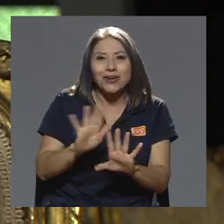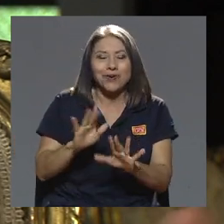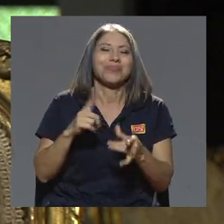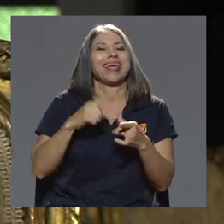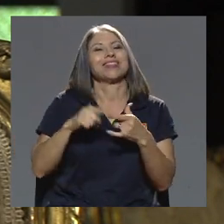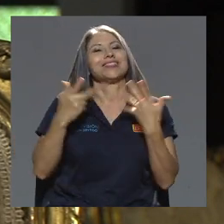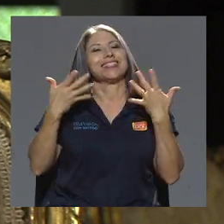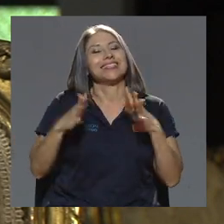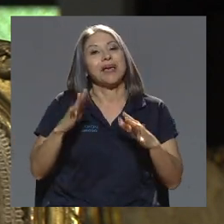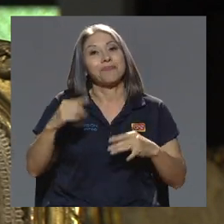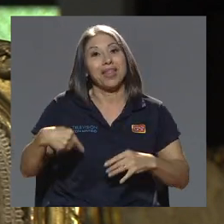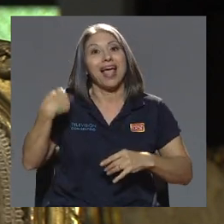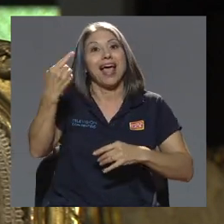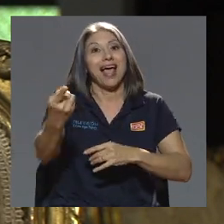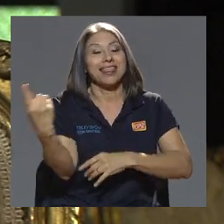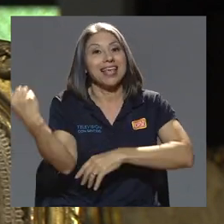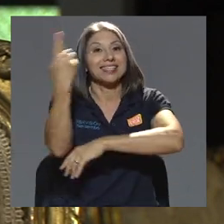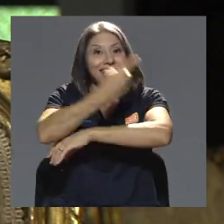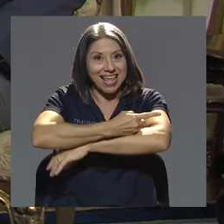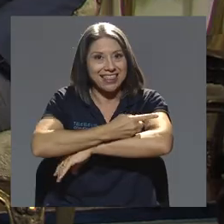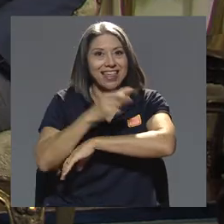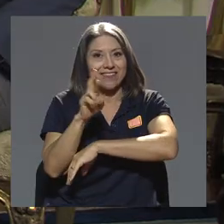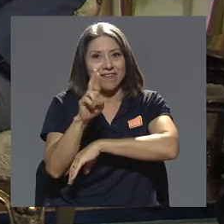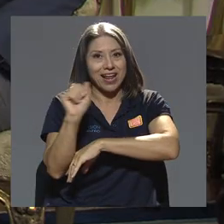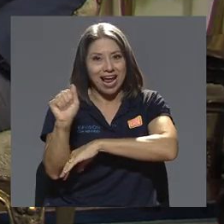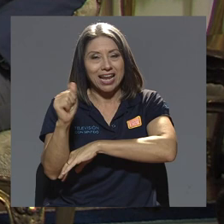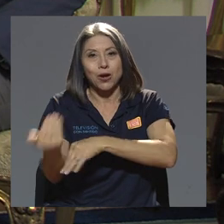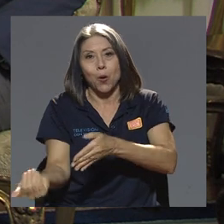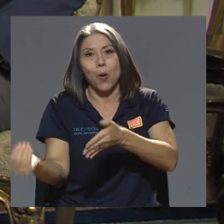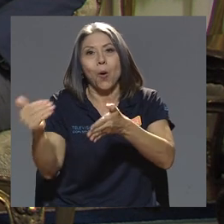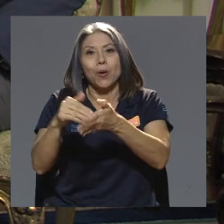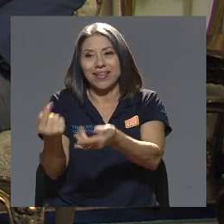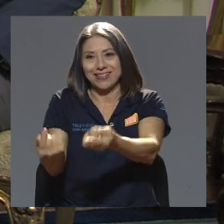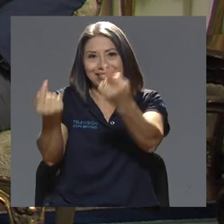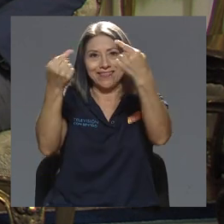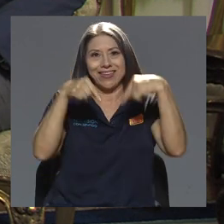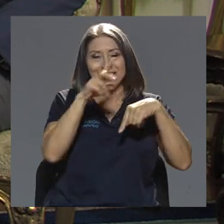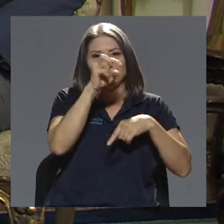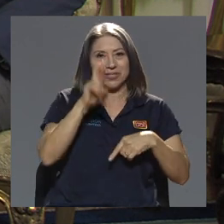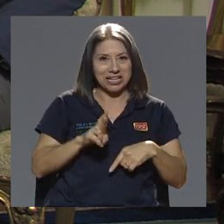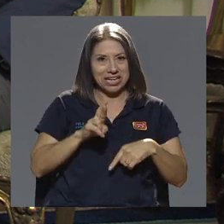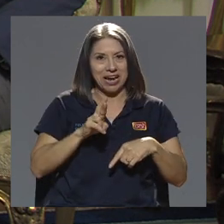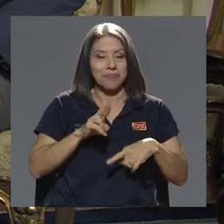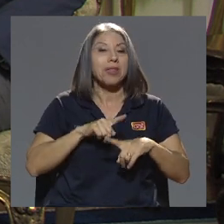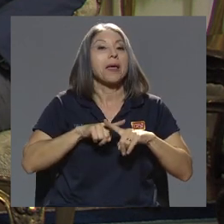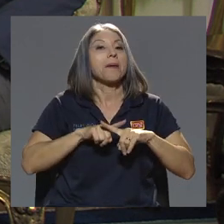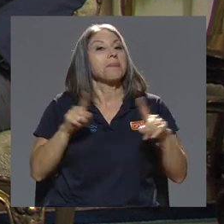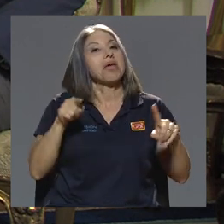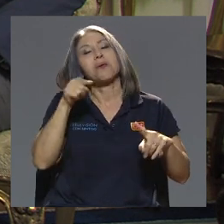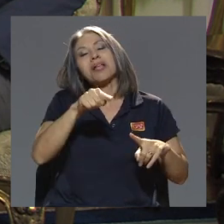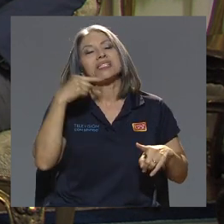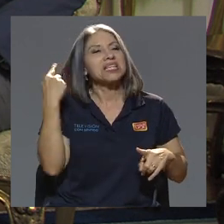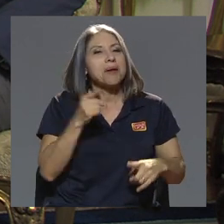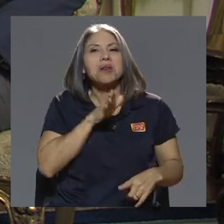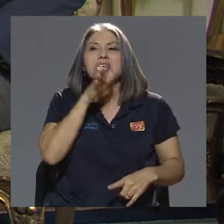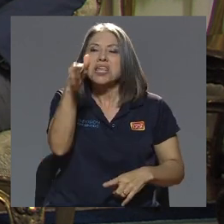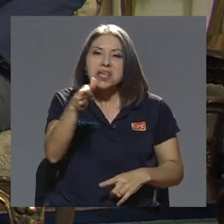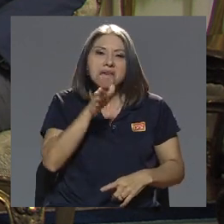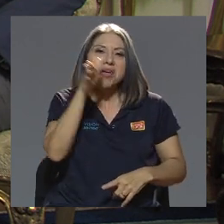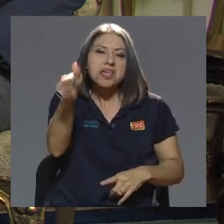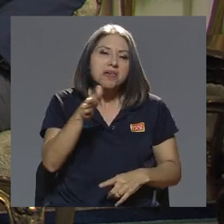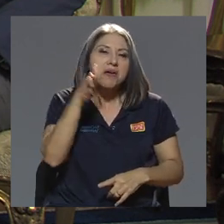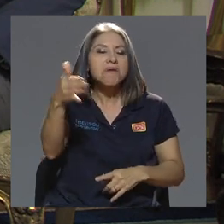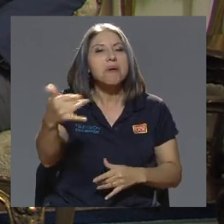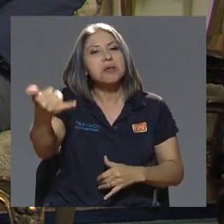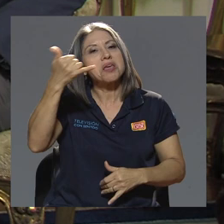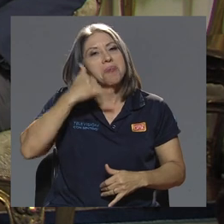se regresa al día siguiente. Qué bueno eso. Y estuvimos, bueno, él iba, constantemente me llamaba por teléfono, nos